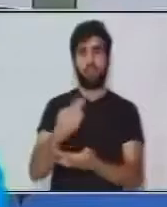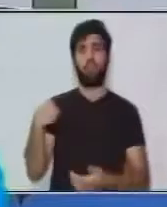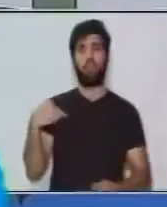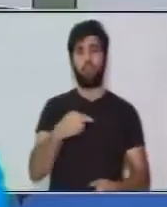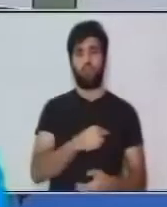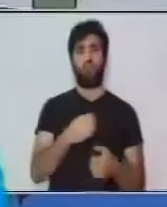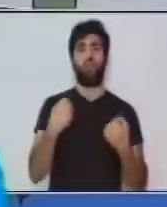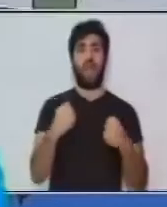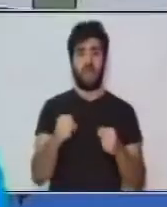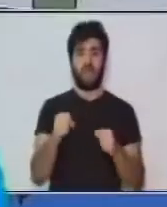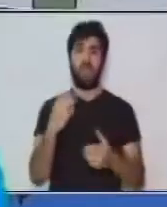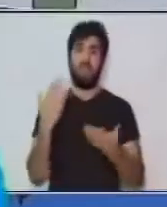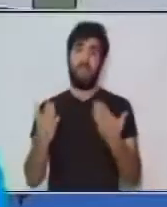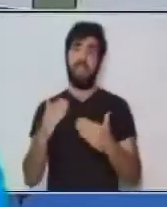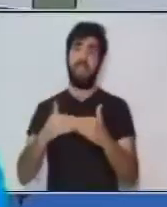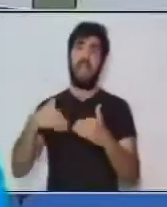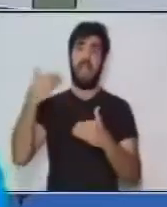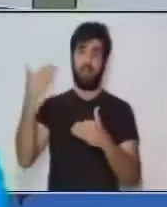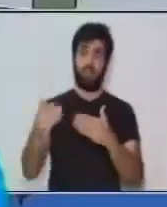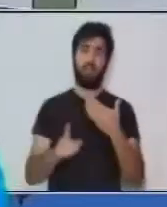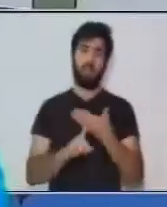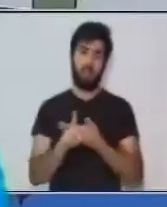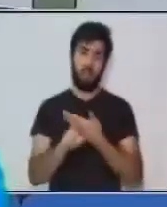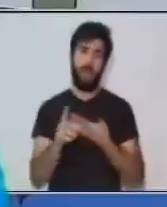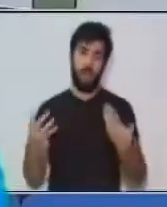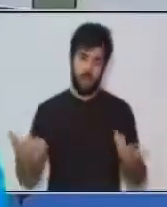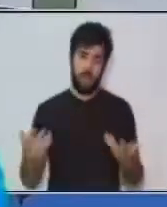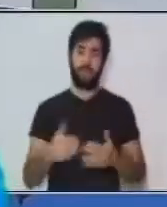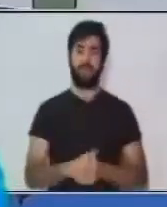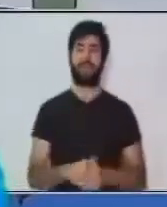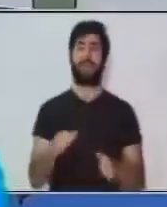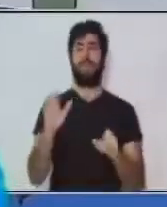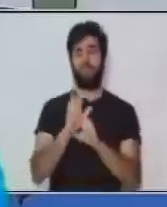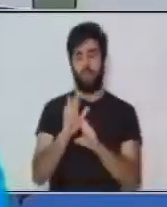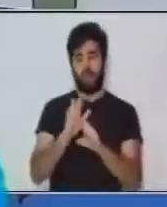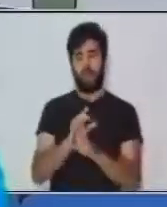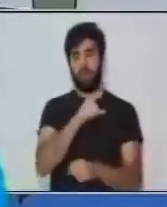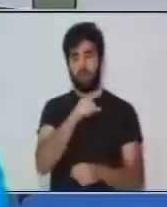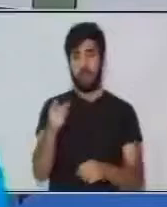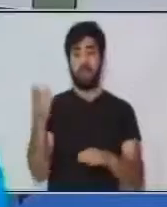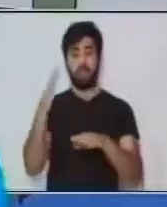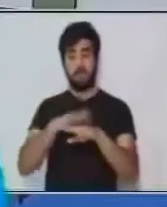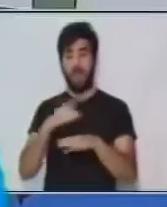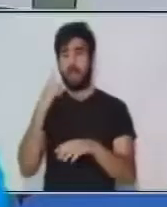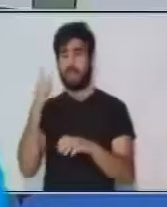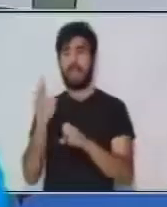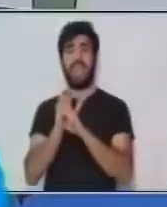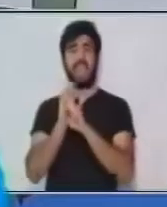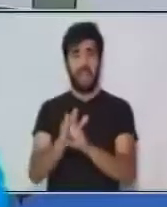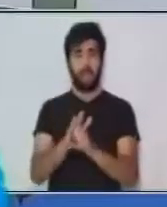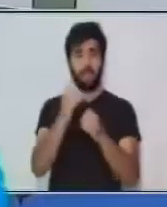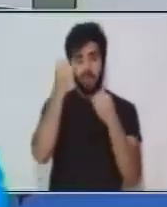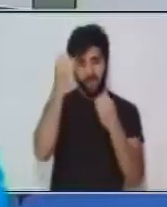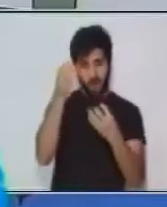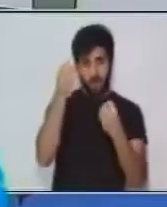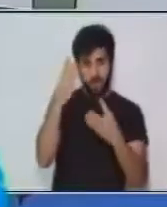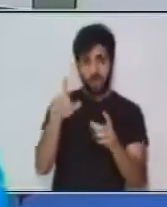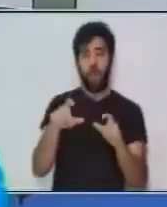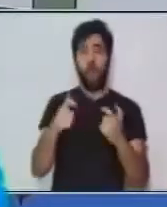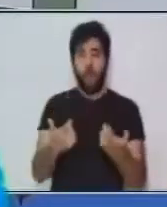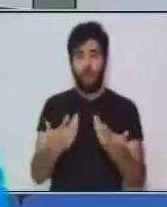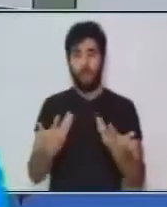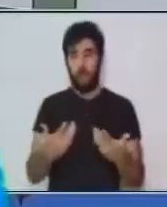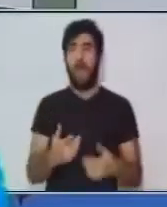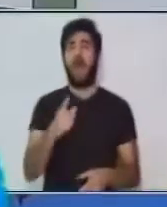realizar y vaya a ser un tipo de problemática también. Entonces, si ustedes tienen más ejemplos de información escrita o de fuentes